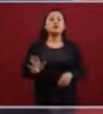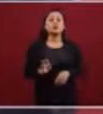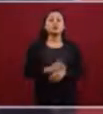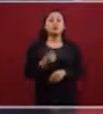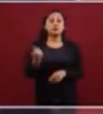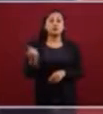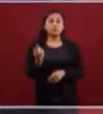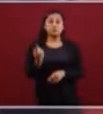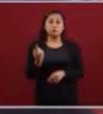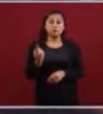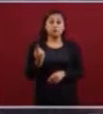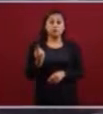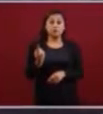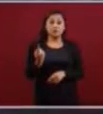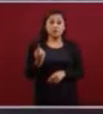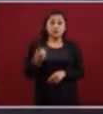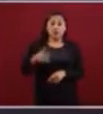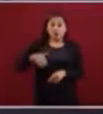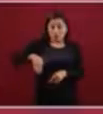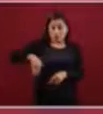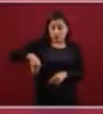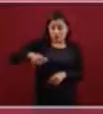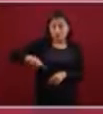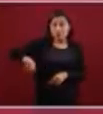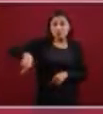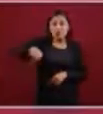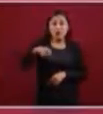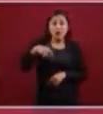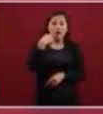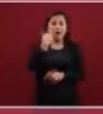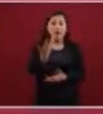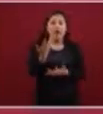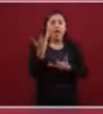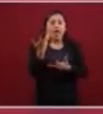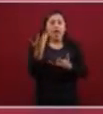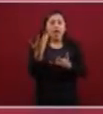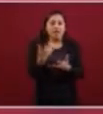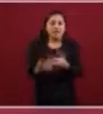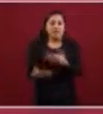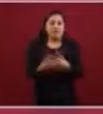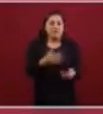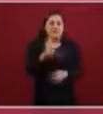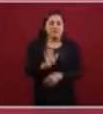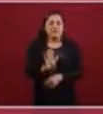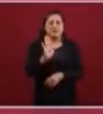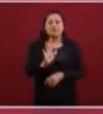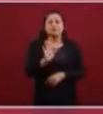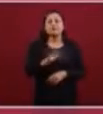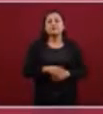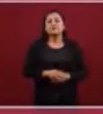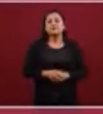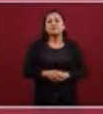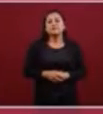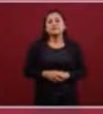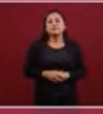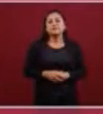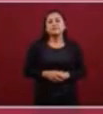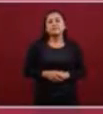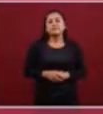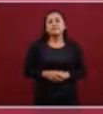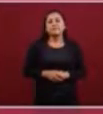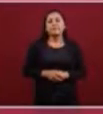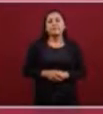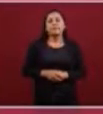ya se volvió moda el que se hacen